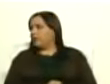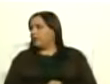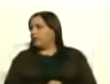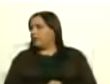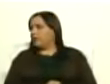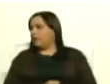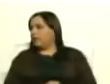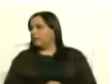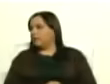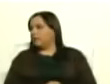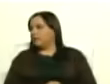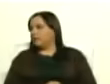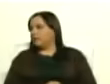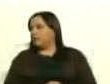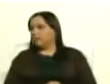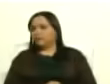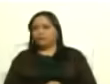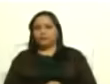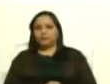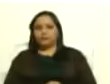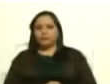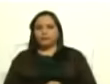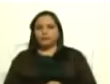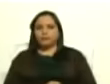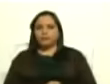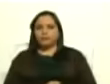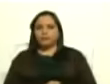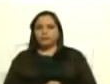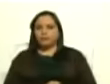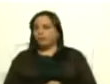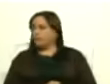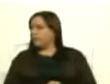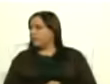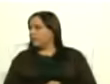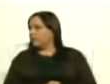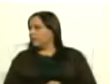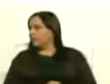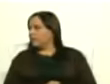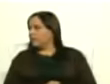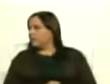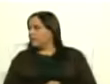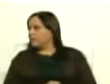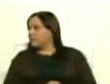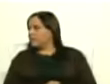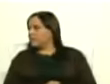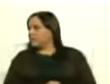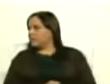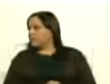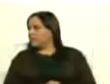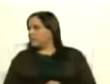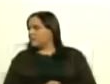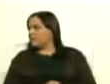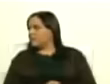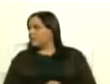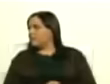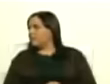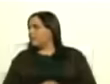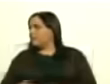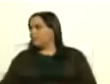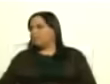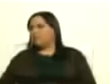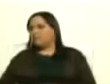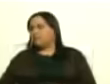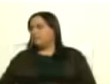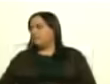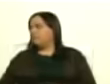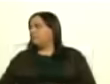sistema financiero, exclusión comercial. Venezuela, para pagar un remdesivir, ustedes saben, el antiviral para la